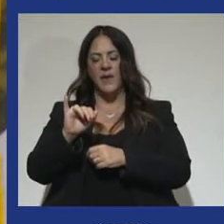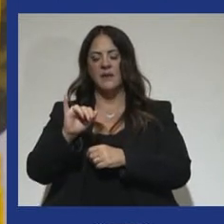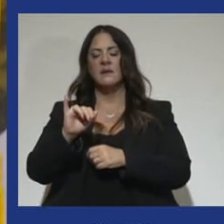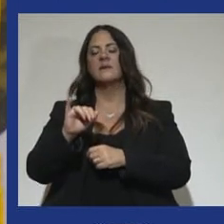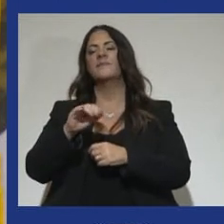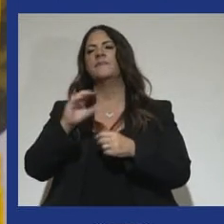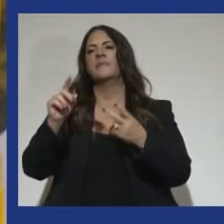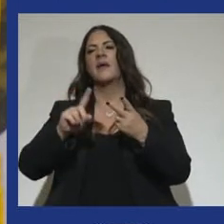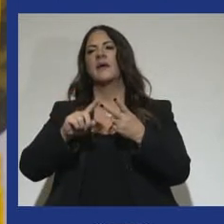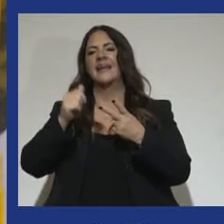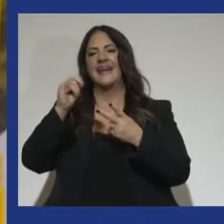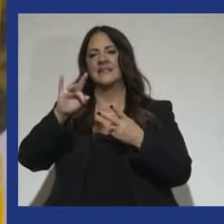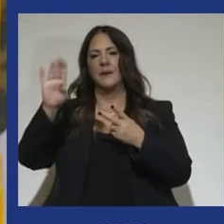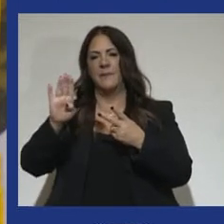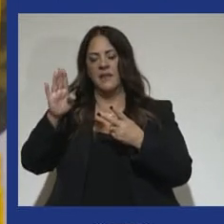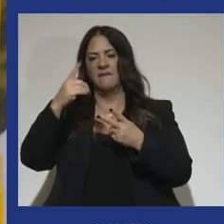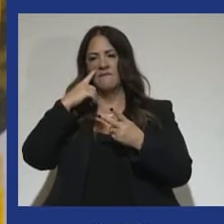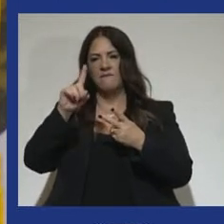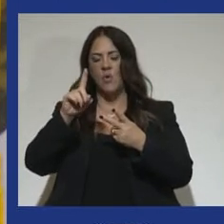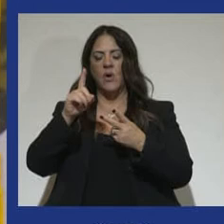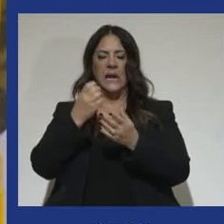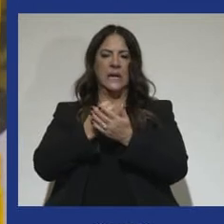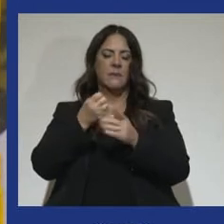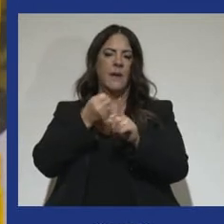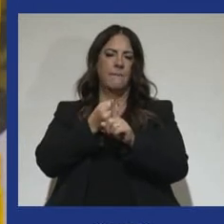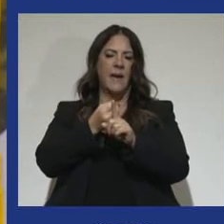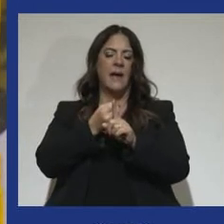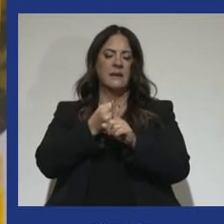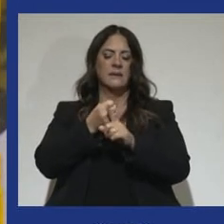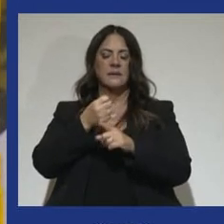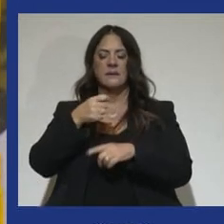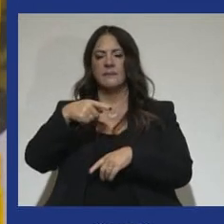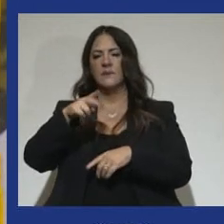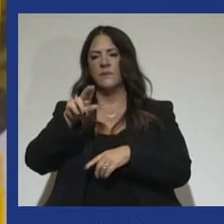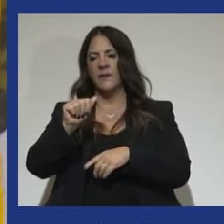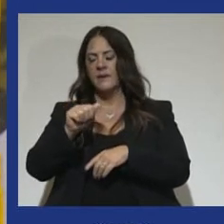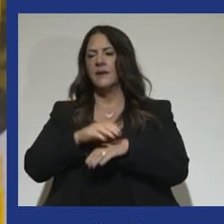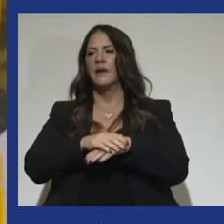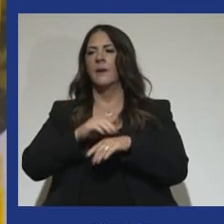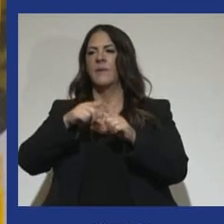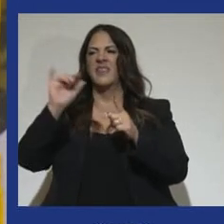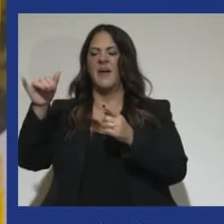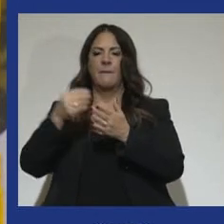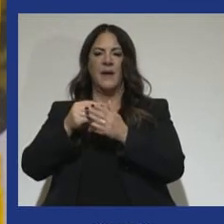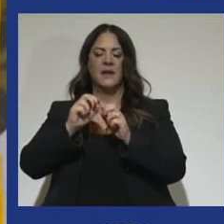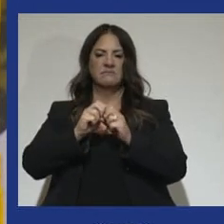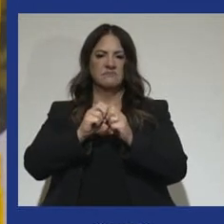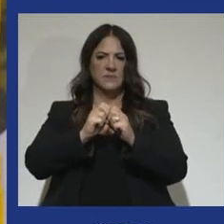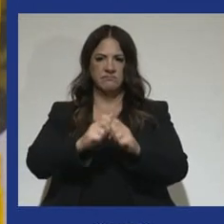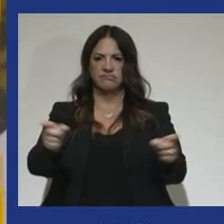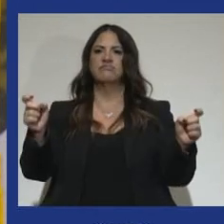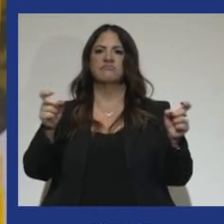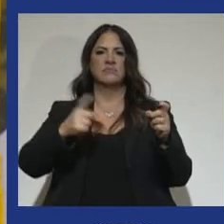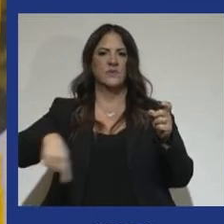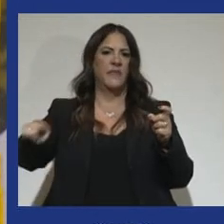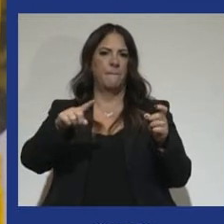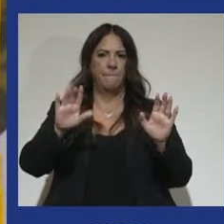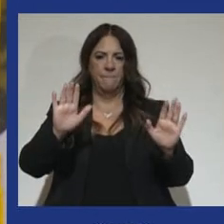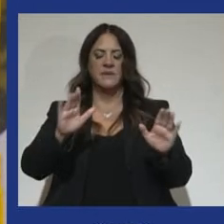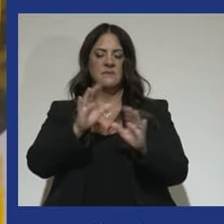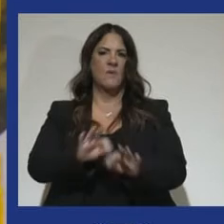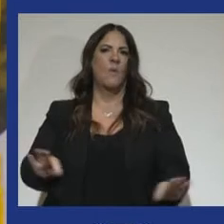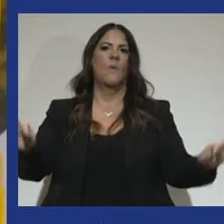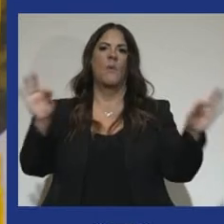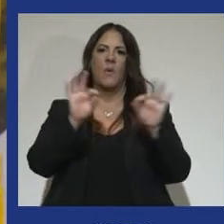de seguro de desempleo y 18 mil millones para pagos de impacto económico este estímulo es tan importante